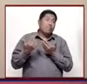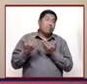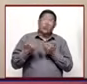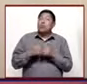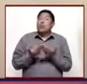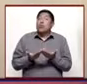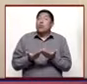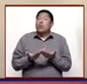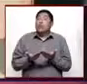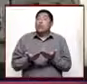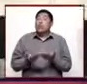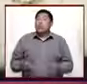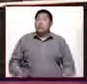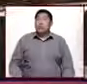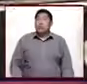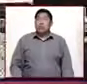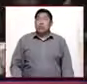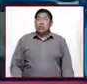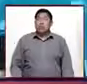diésel.